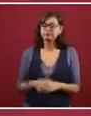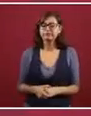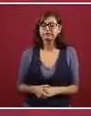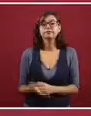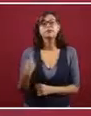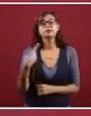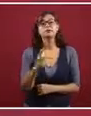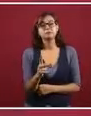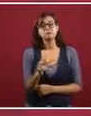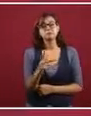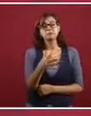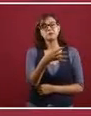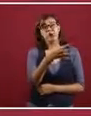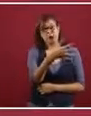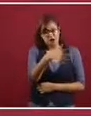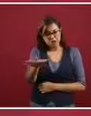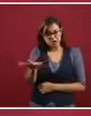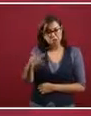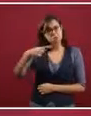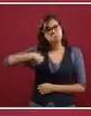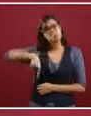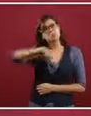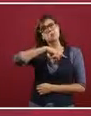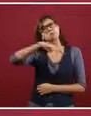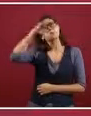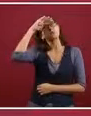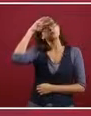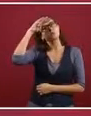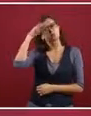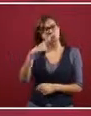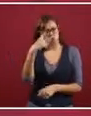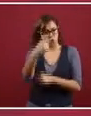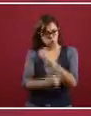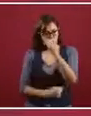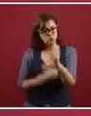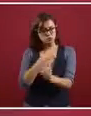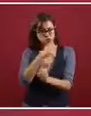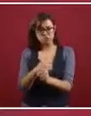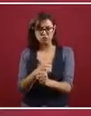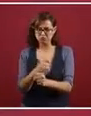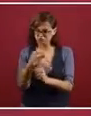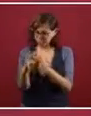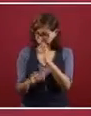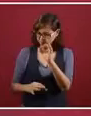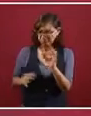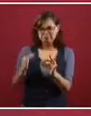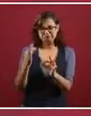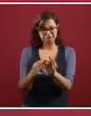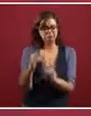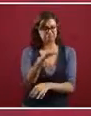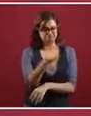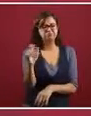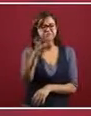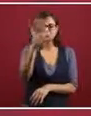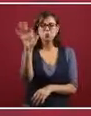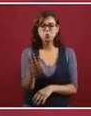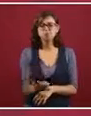en general nosotros pensamos que el año próximo se concluye. No hay